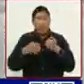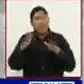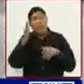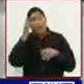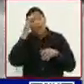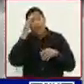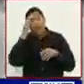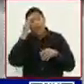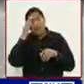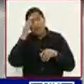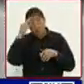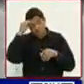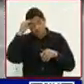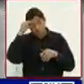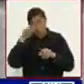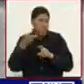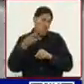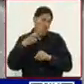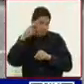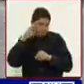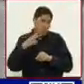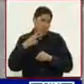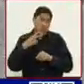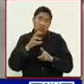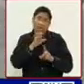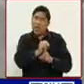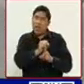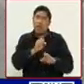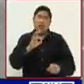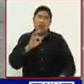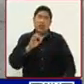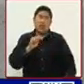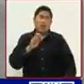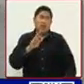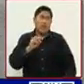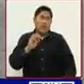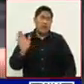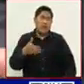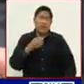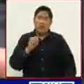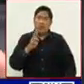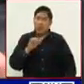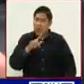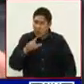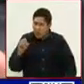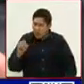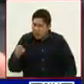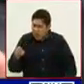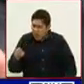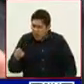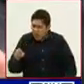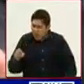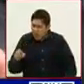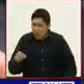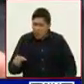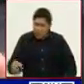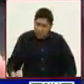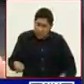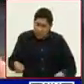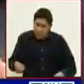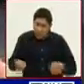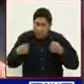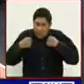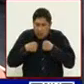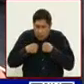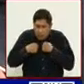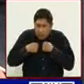siendo vejada por el hombre. En el Faro Murillo le habían encontrado deambulando, dice, y le han encontrado con unas camas y una bolsa de ropa que